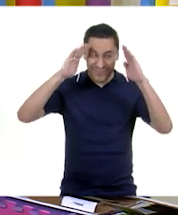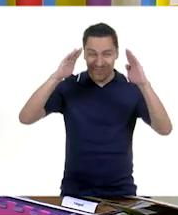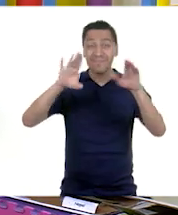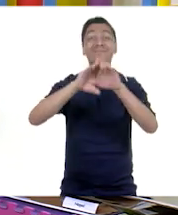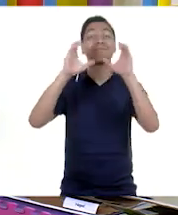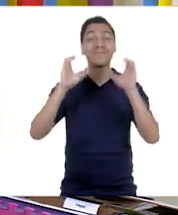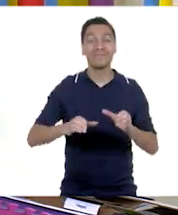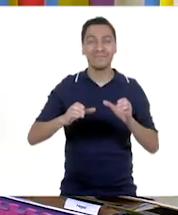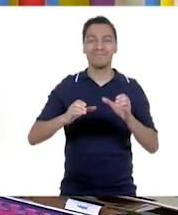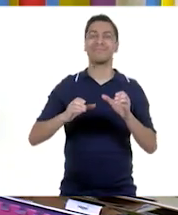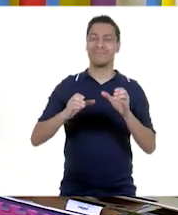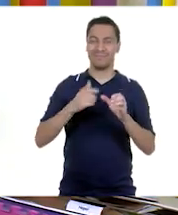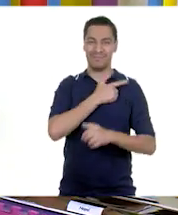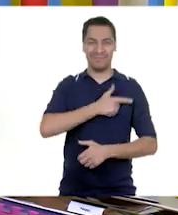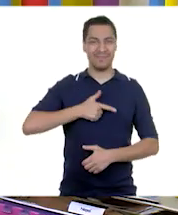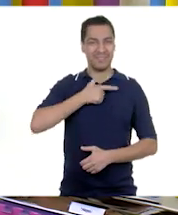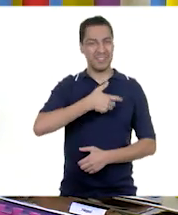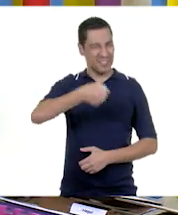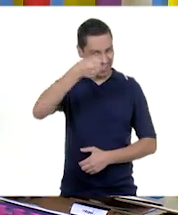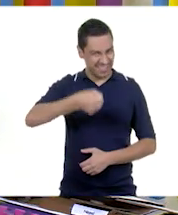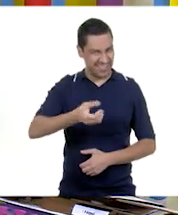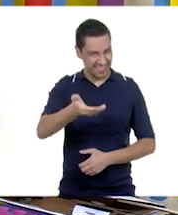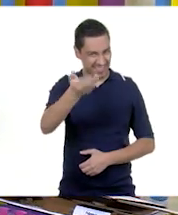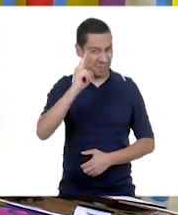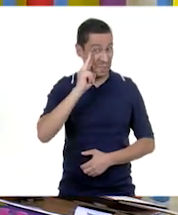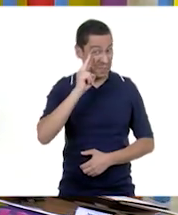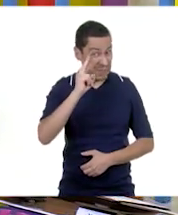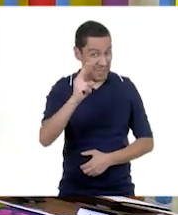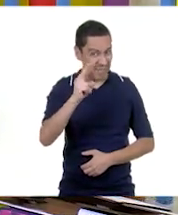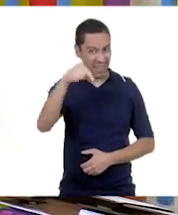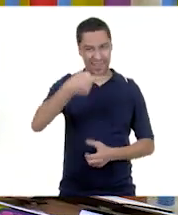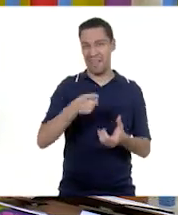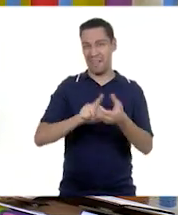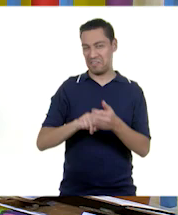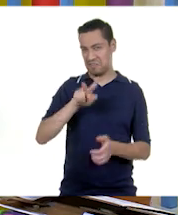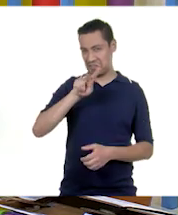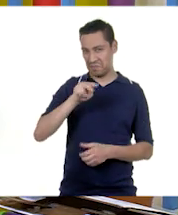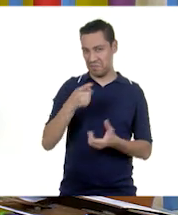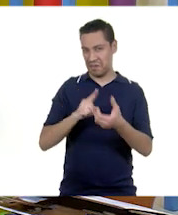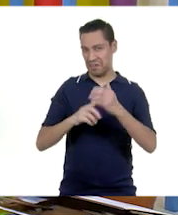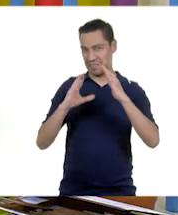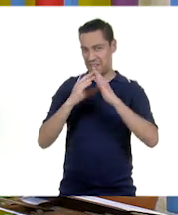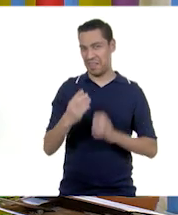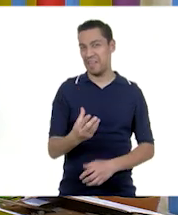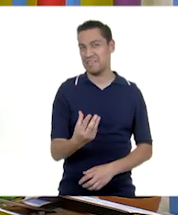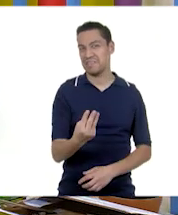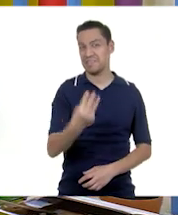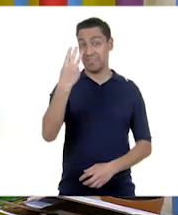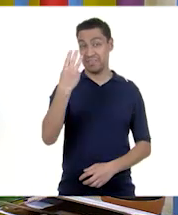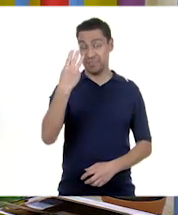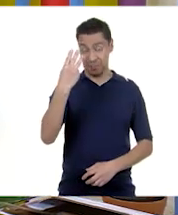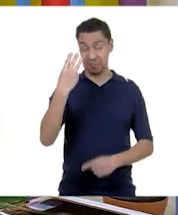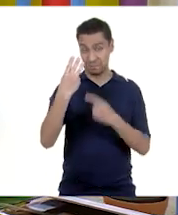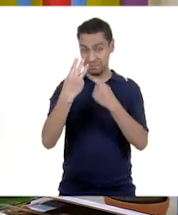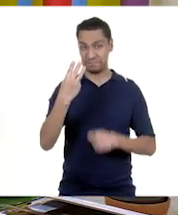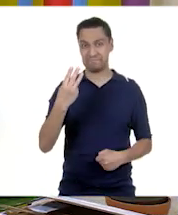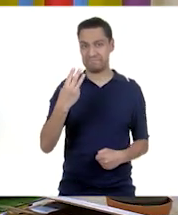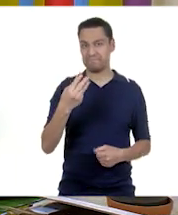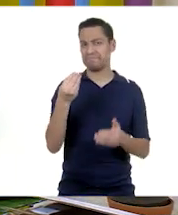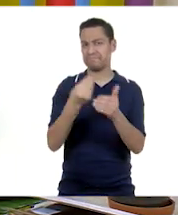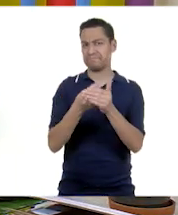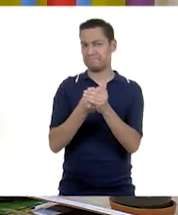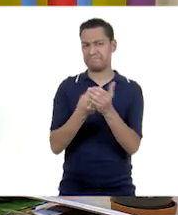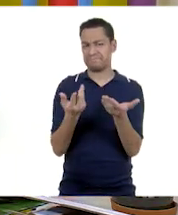¿Cómo están, niñas y niños? Me da mucho gusto saludarlas y darles la bienvenida aquí a Aprende en Casa 3, en esta asignatura que